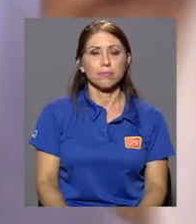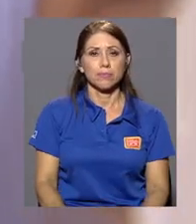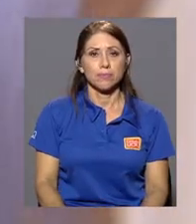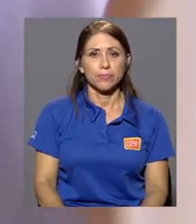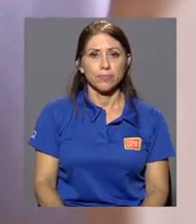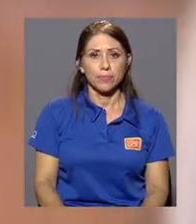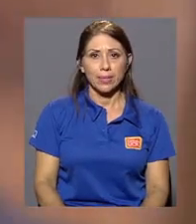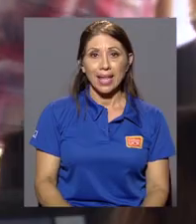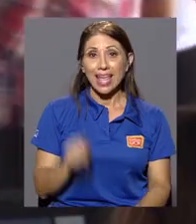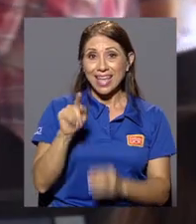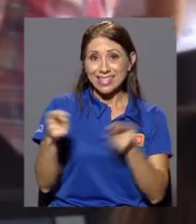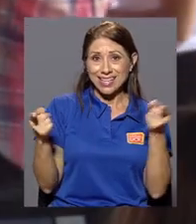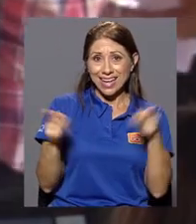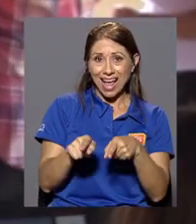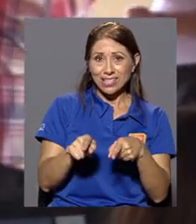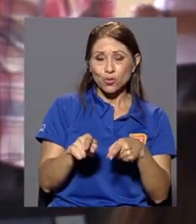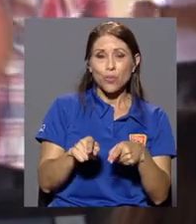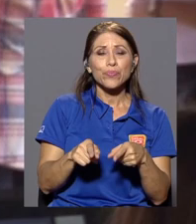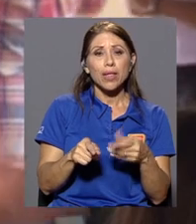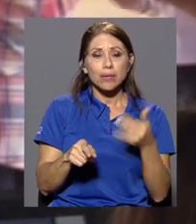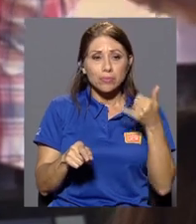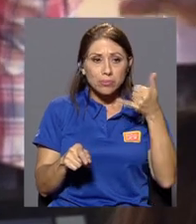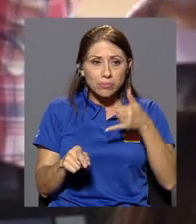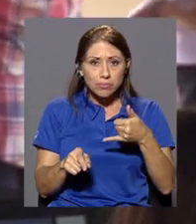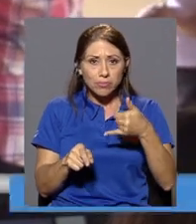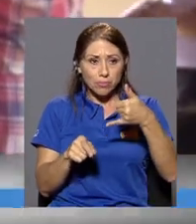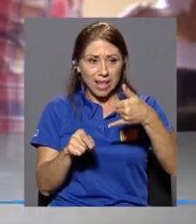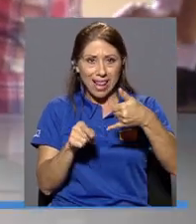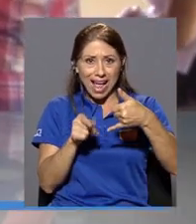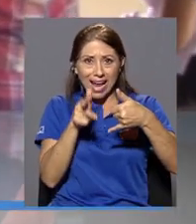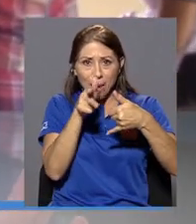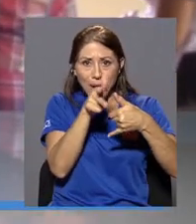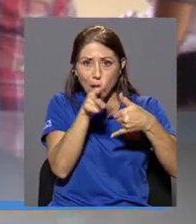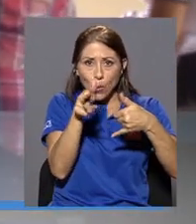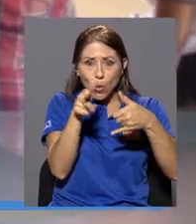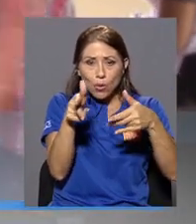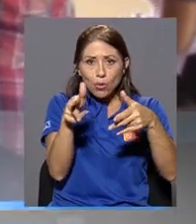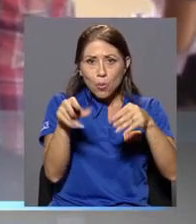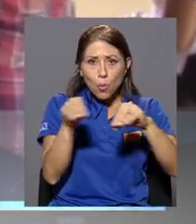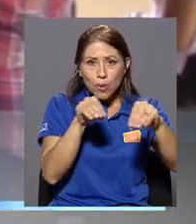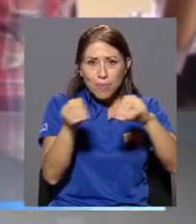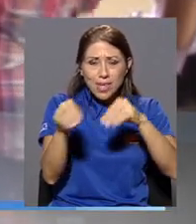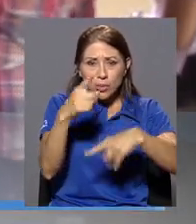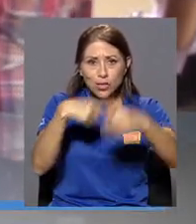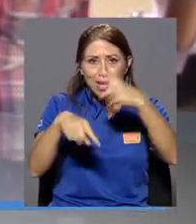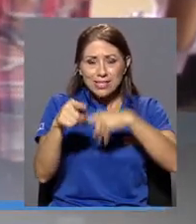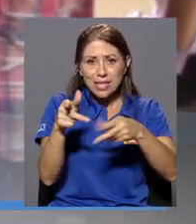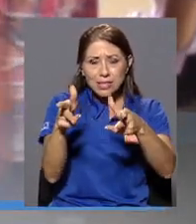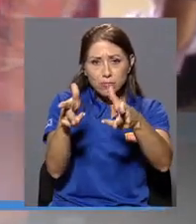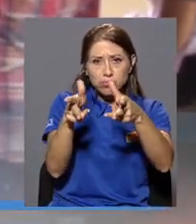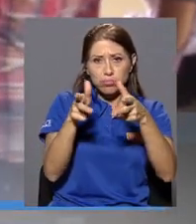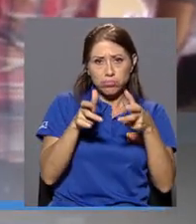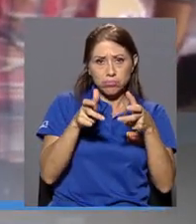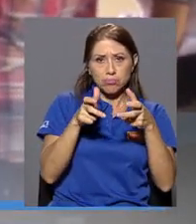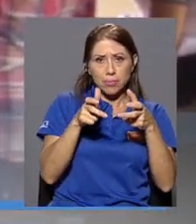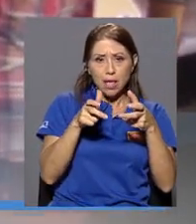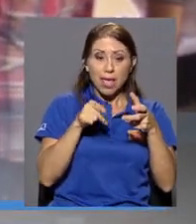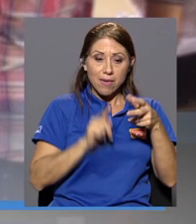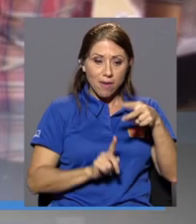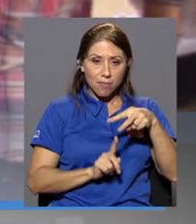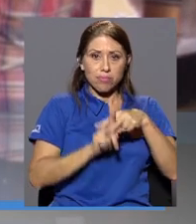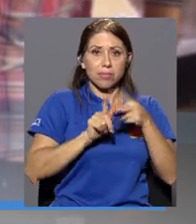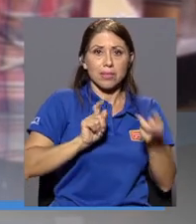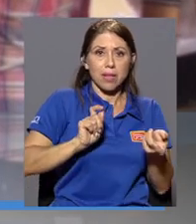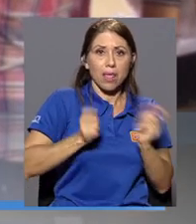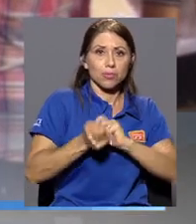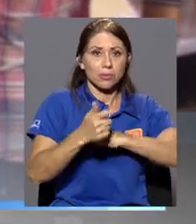En este caso, la cámara va a captar los movimientos realizados para hacer las señas y va a dar una traducción en